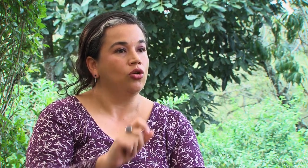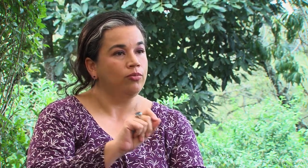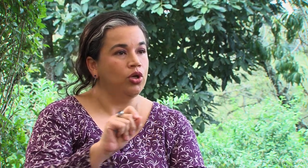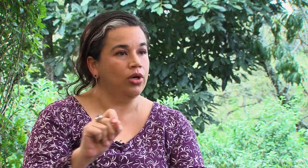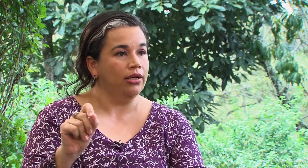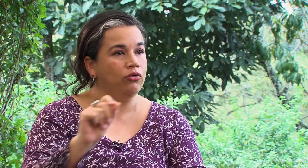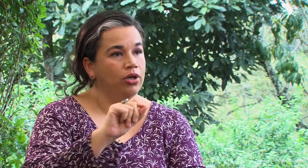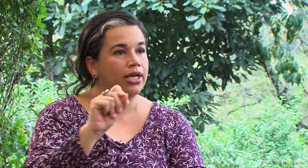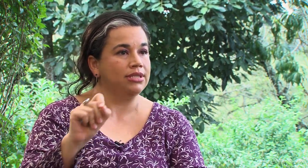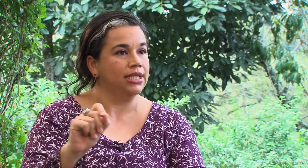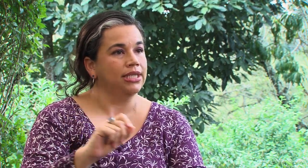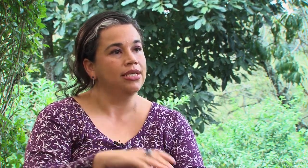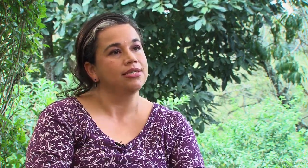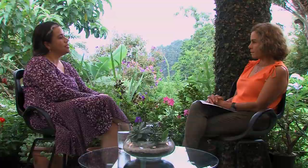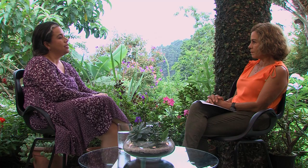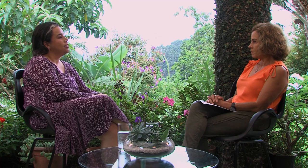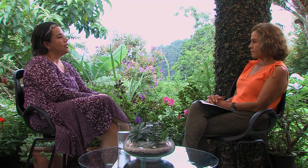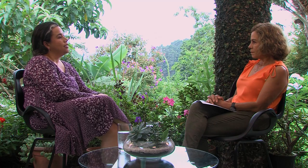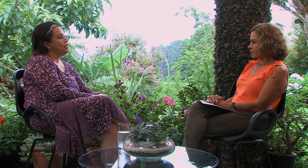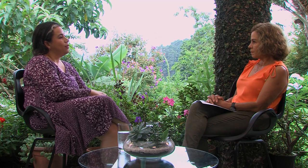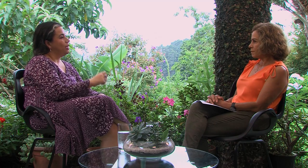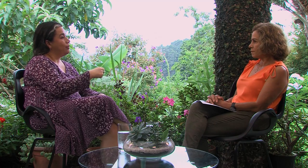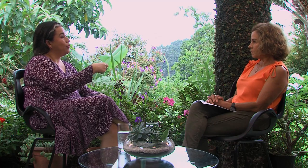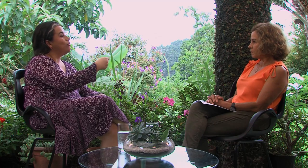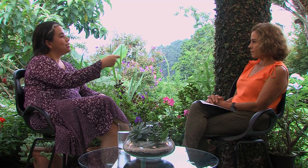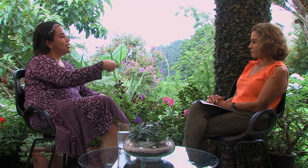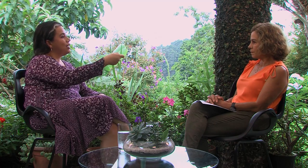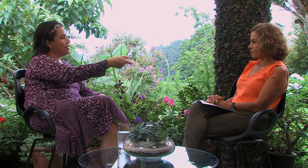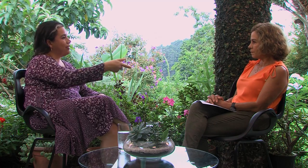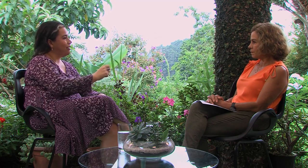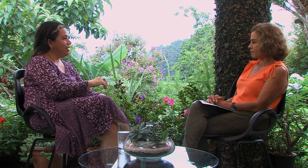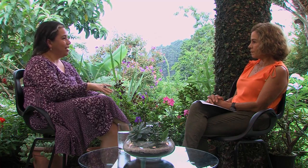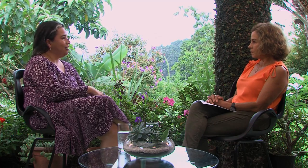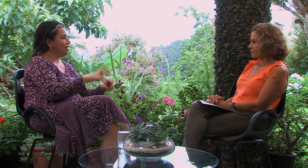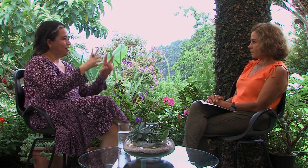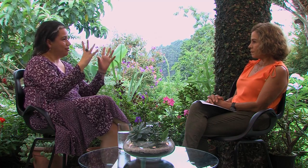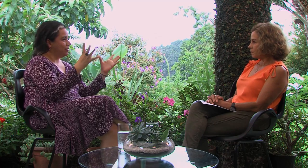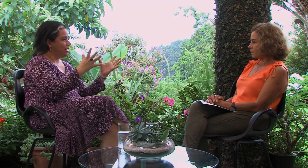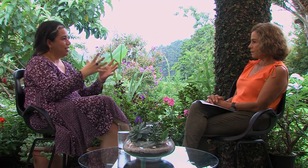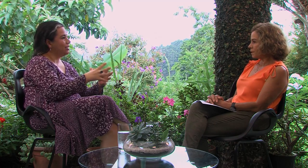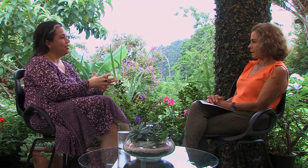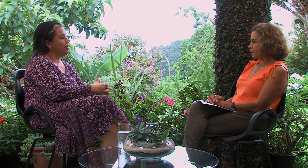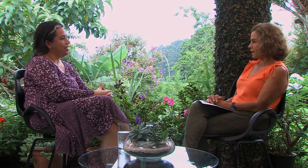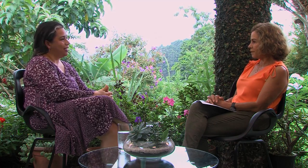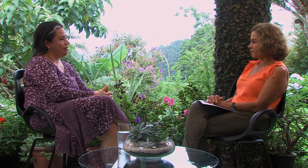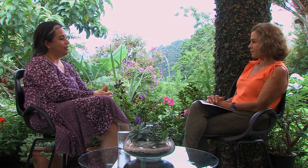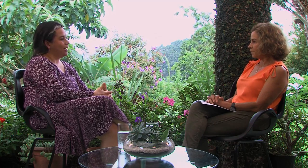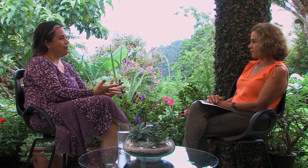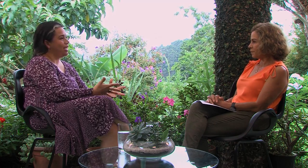diga no nos violen, no violen a nuestras niñas, le ponen un vestido a la Virgen, a la negrita,